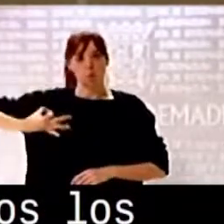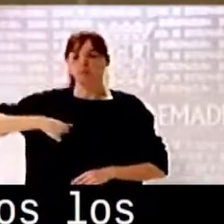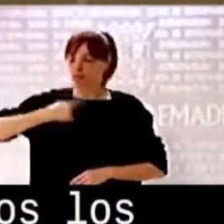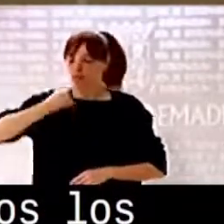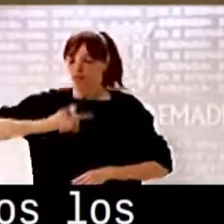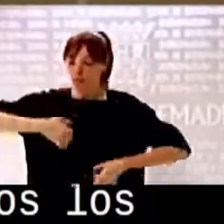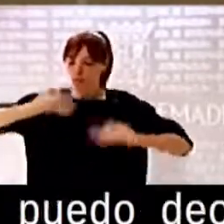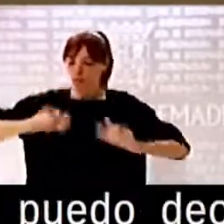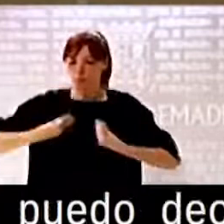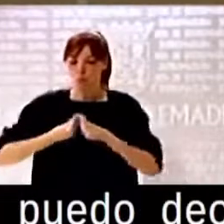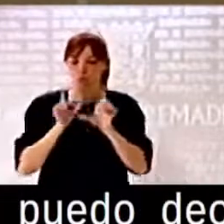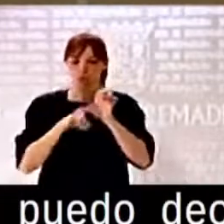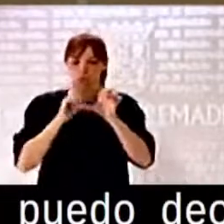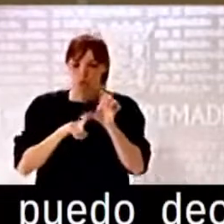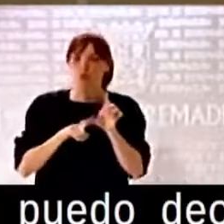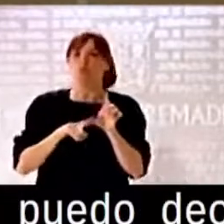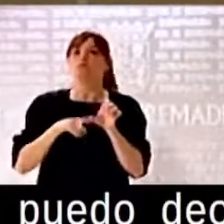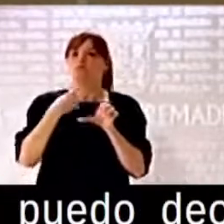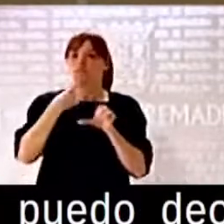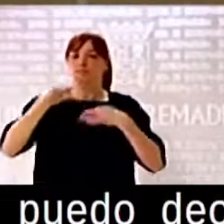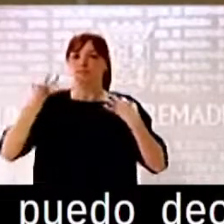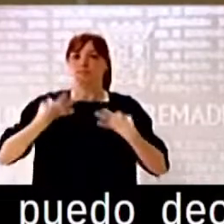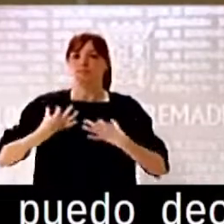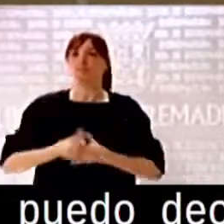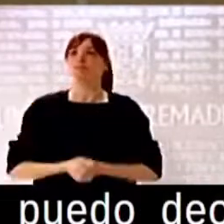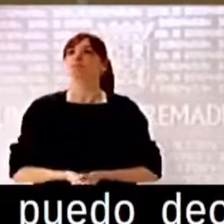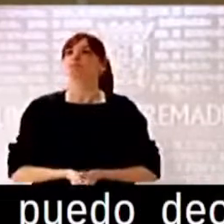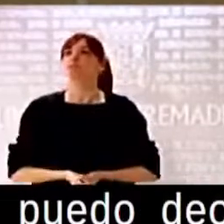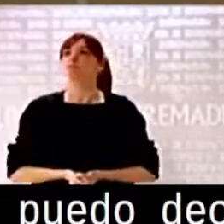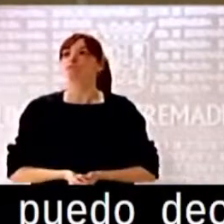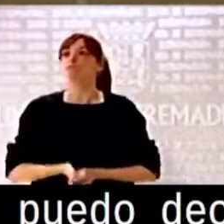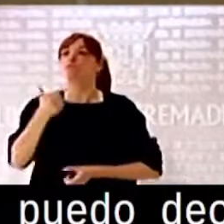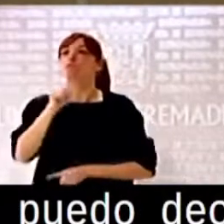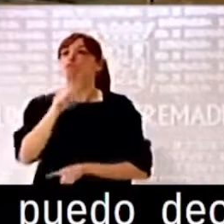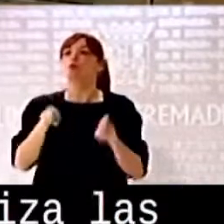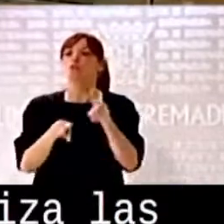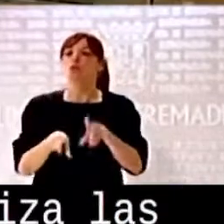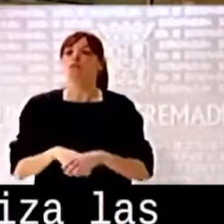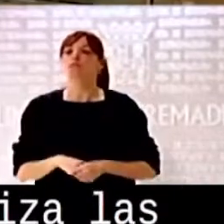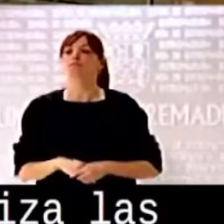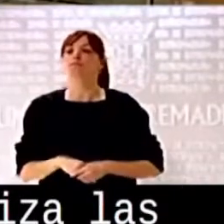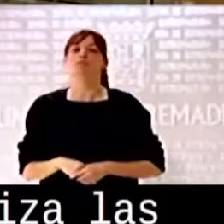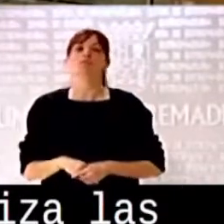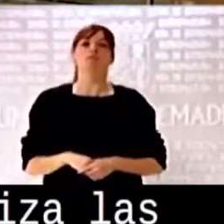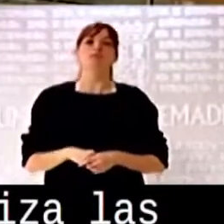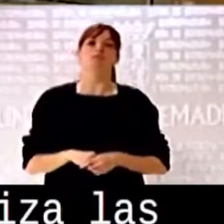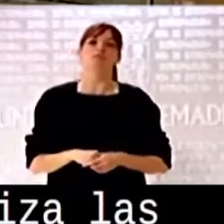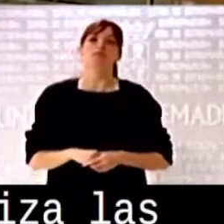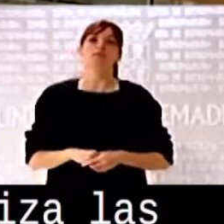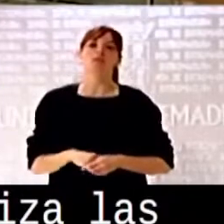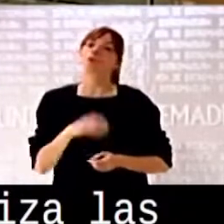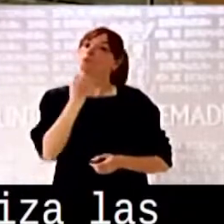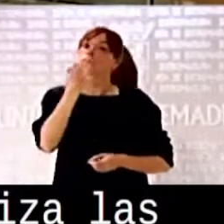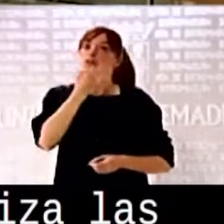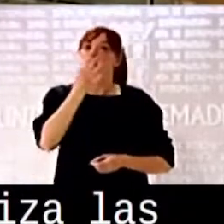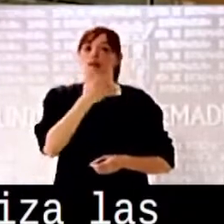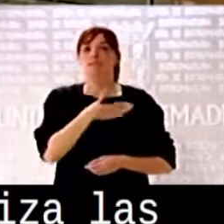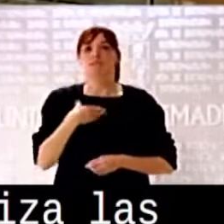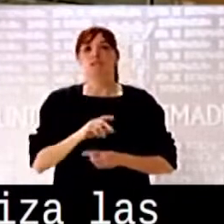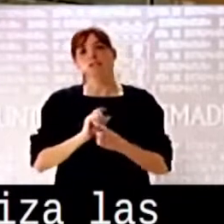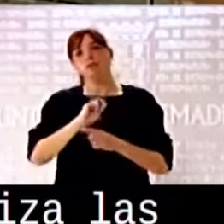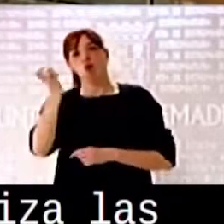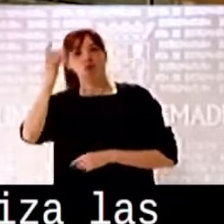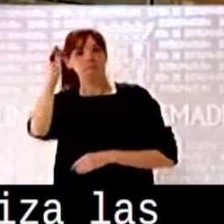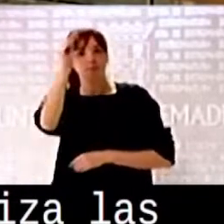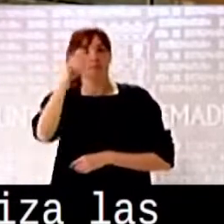eso te puedo decir que la Junta de Extremadura lo garantiza. ¿Más preguntas? Sí, buenas tardes. Yo quería preguntarle por